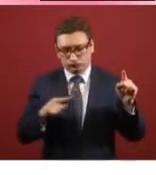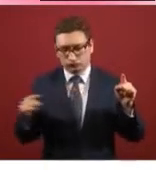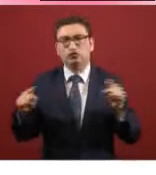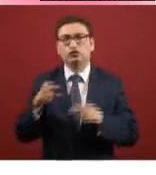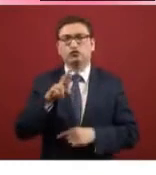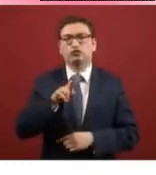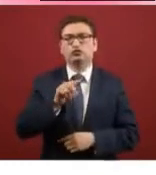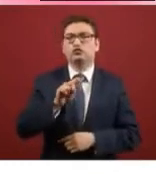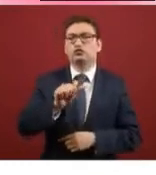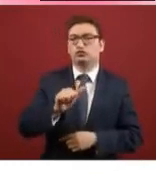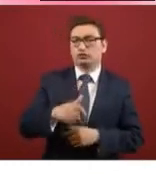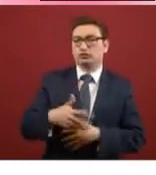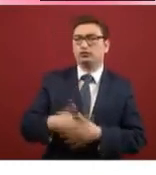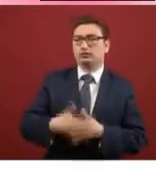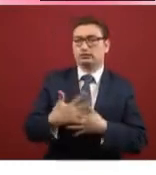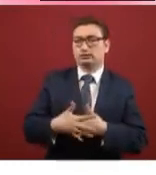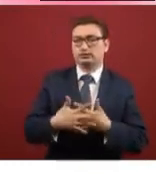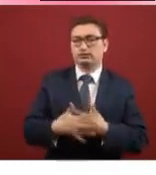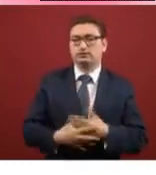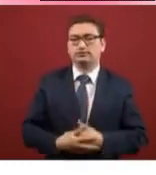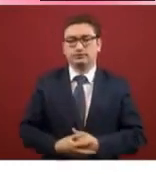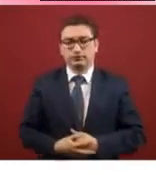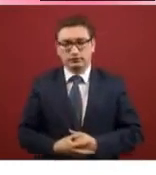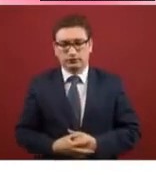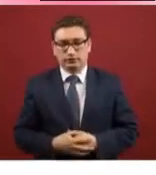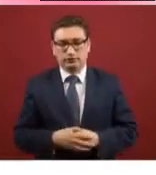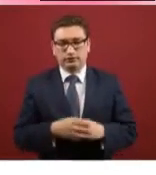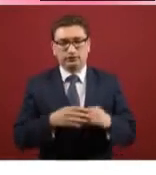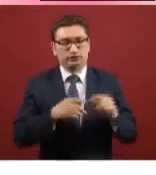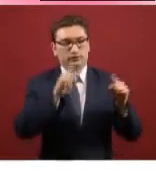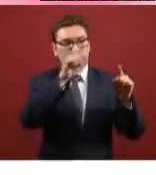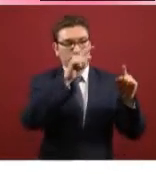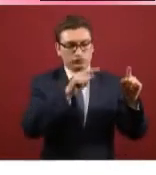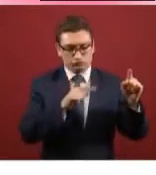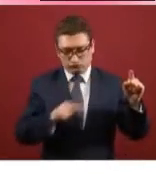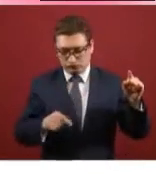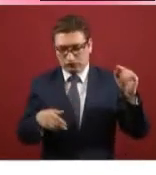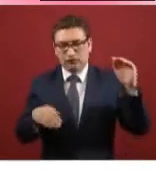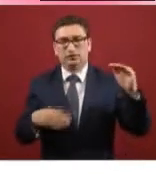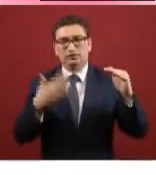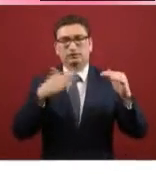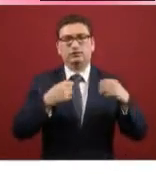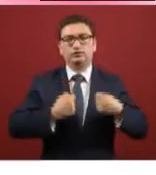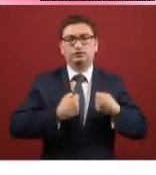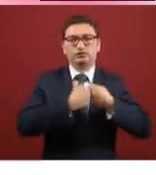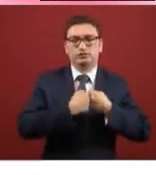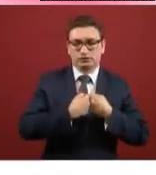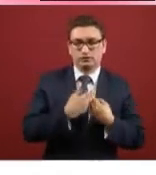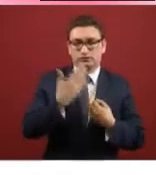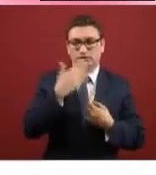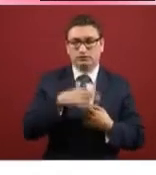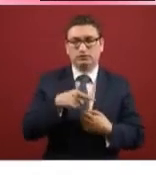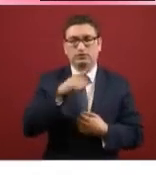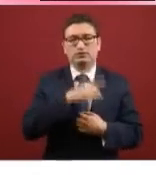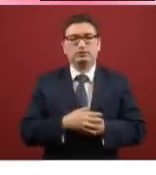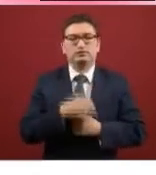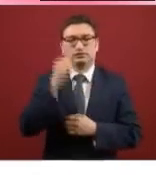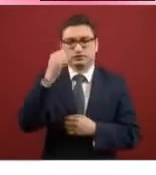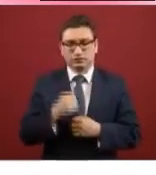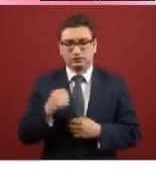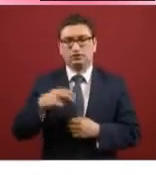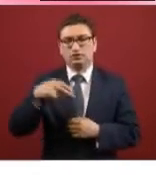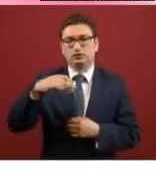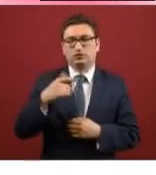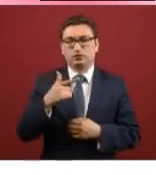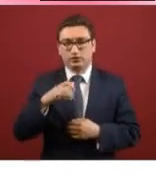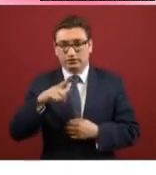it's for Route 15. En el caso de Sonora, se llama Estación Don, límite estados con Sinaloa hasta Nogales. It goes from Sinaloa